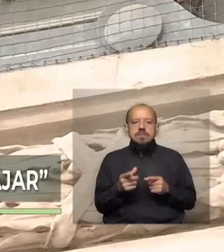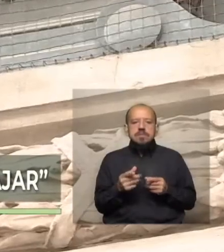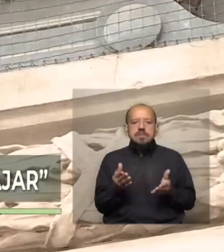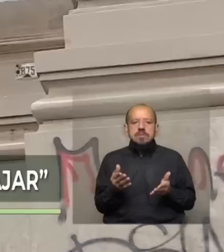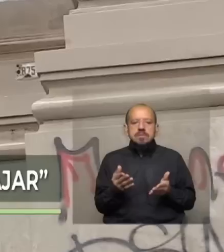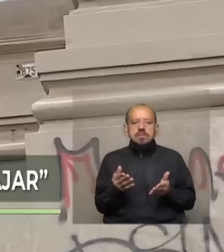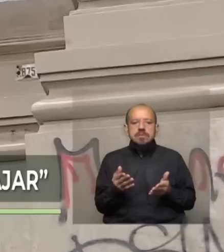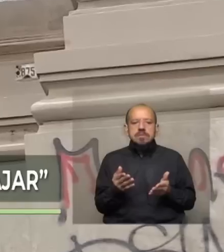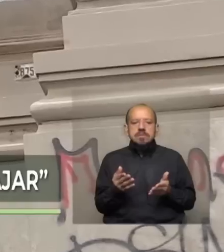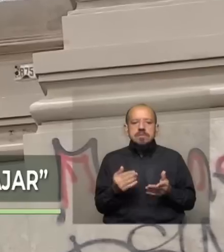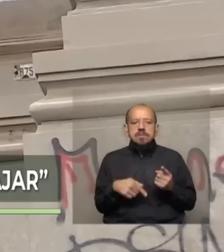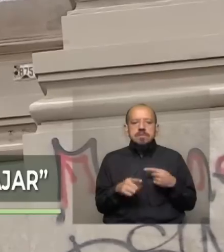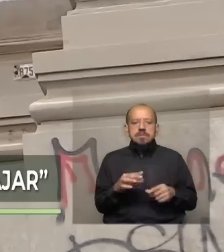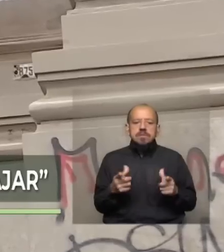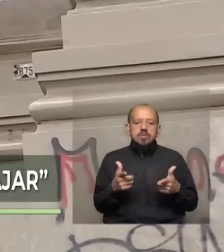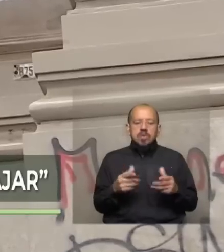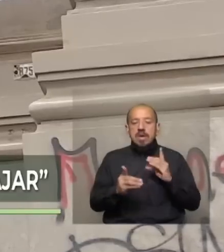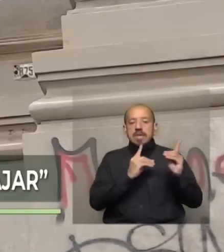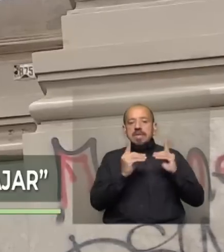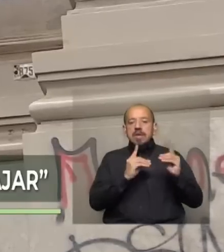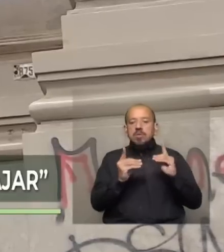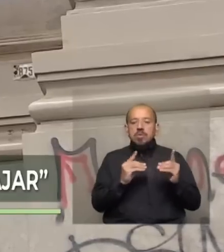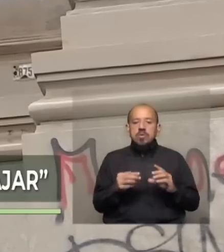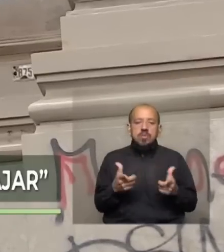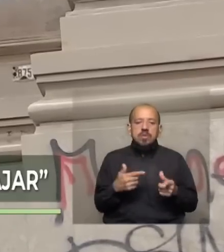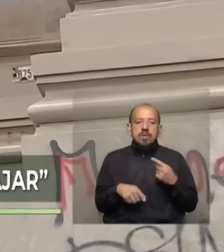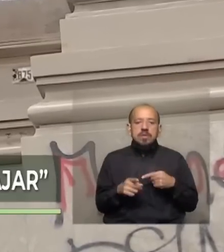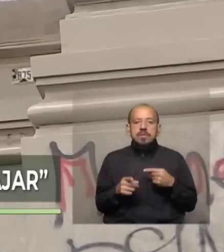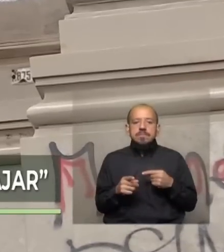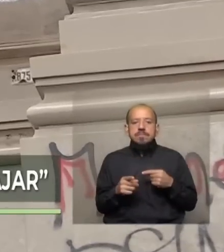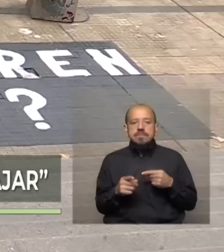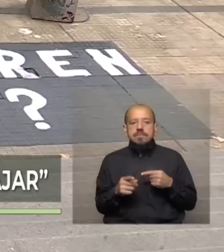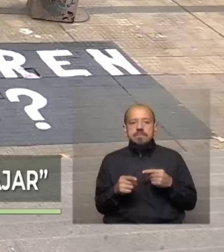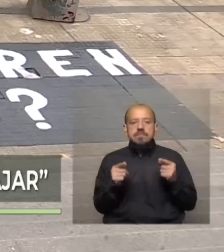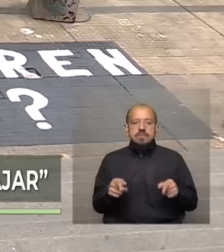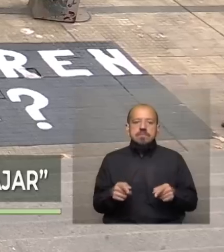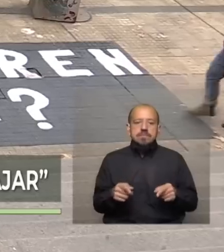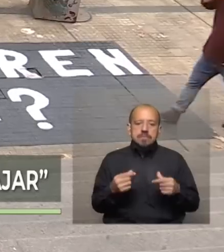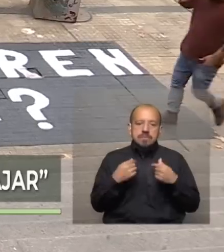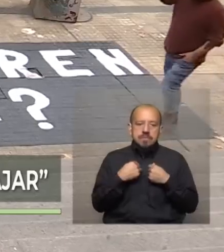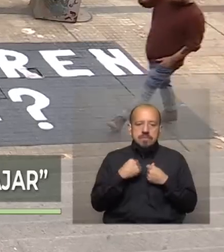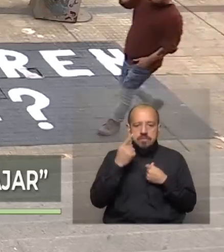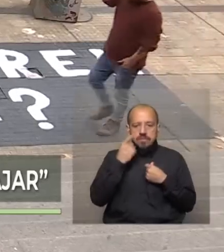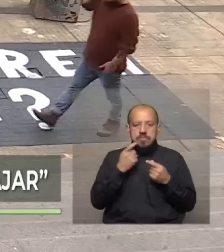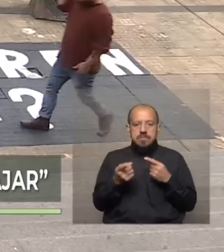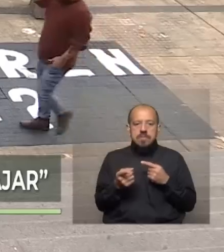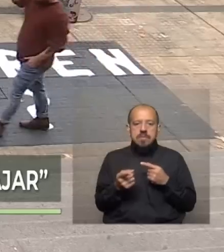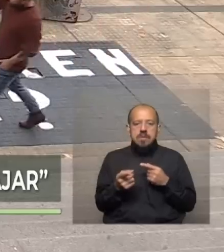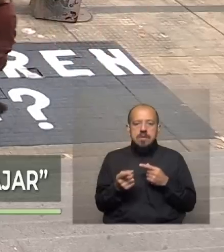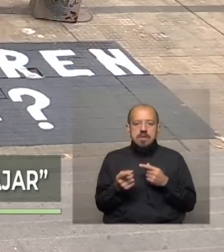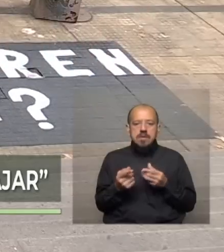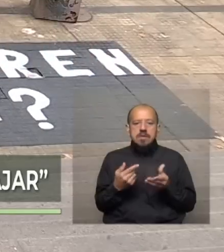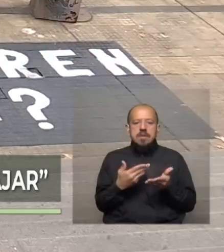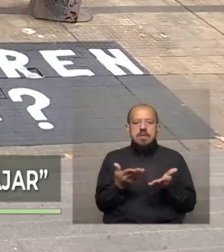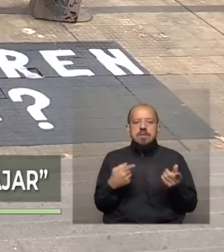este en donde no hay diálogo en donde nosotros notamos que hay una persecución que sí una